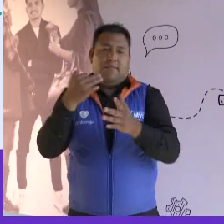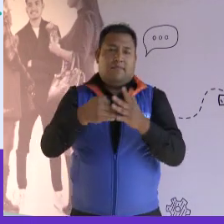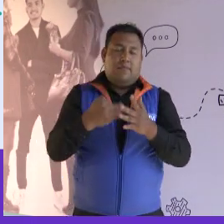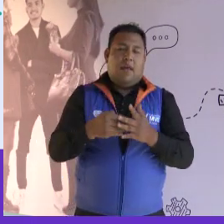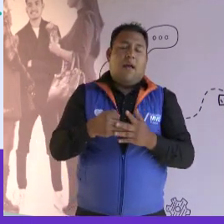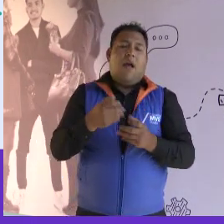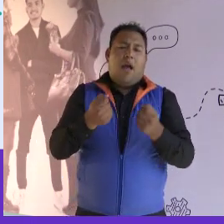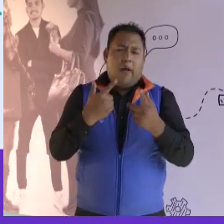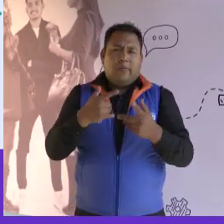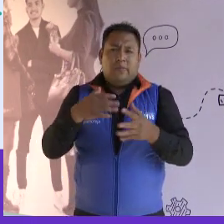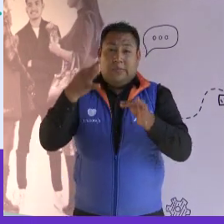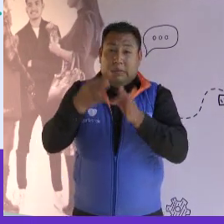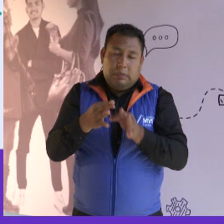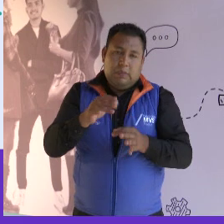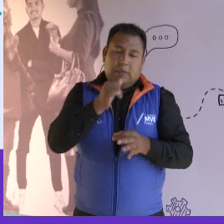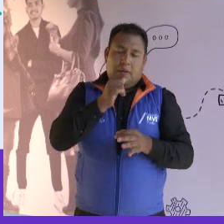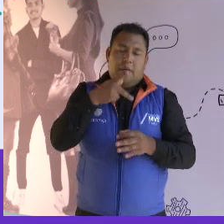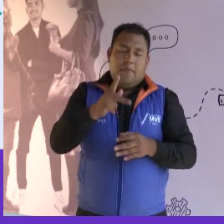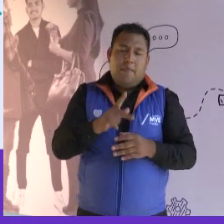quisieran.